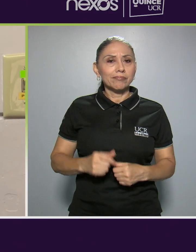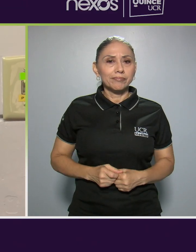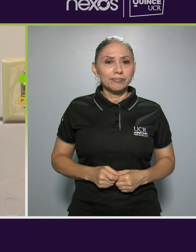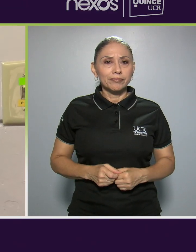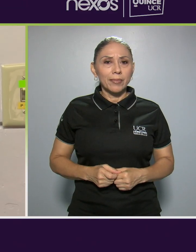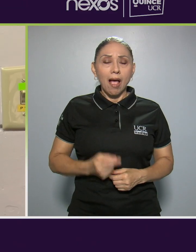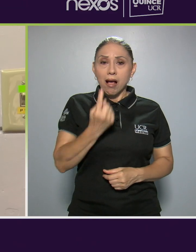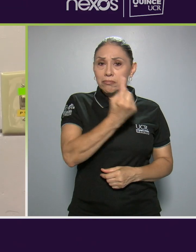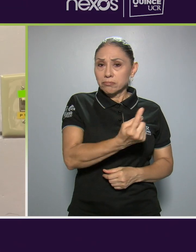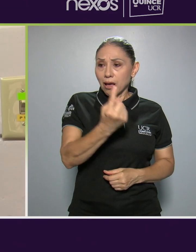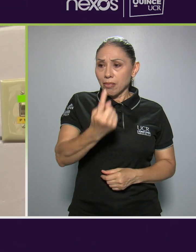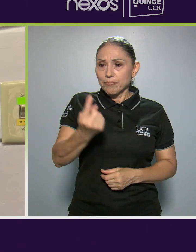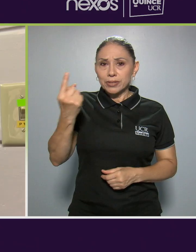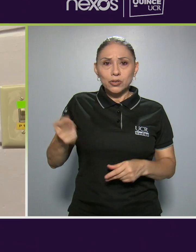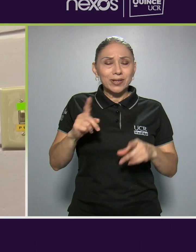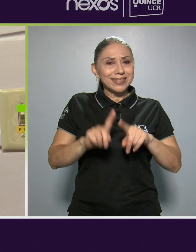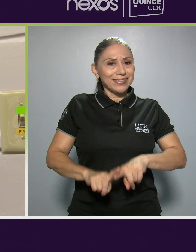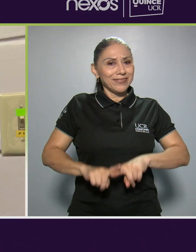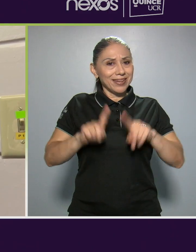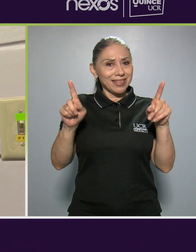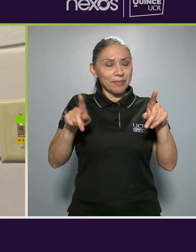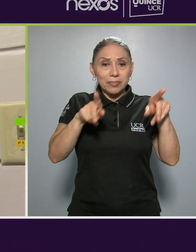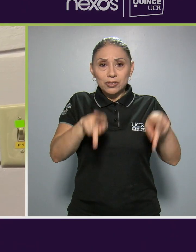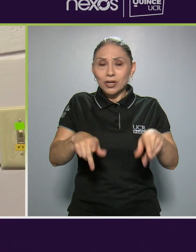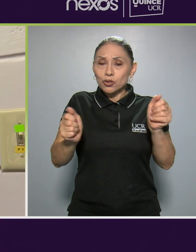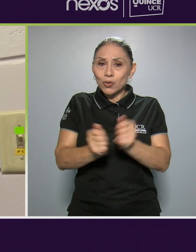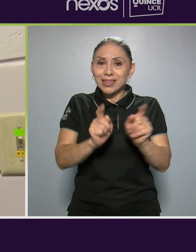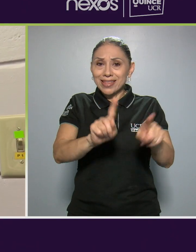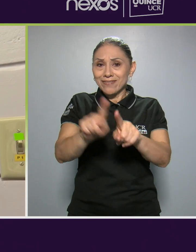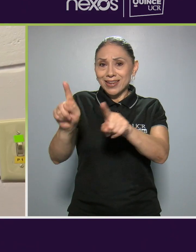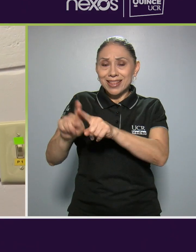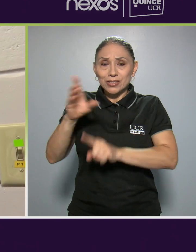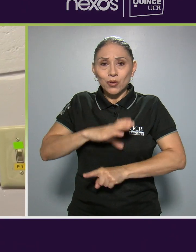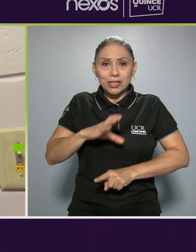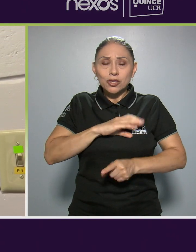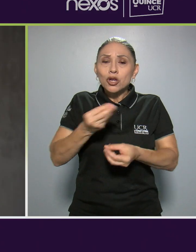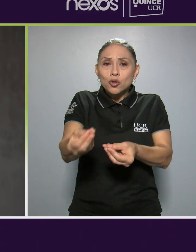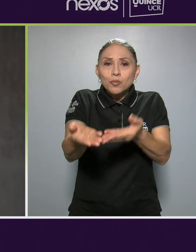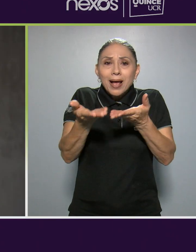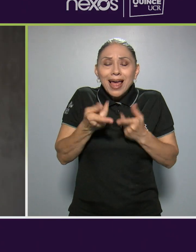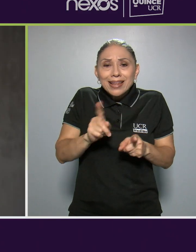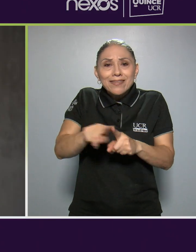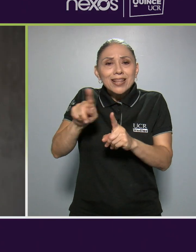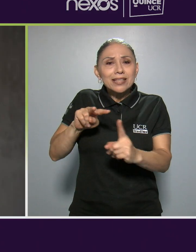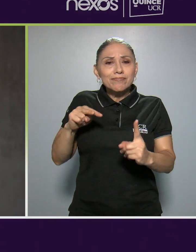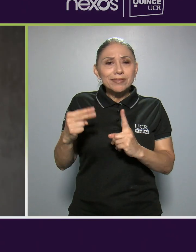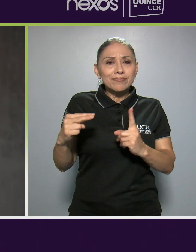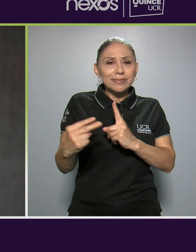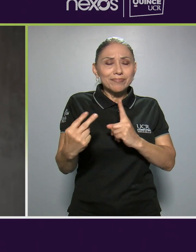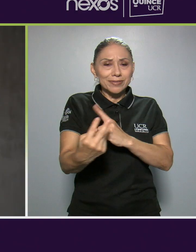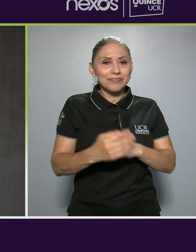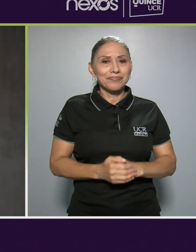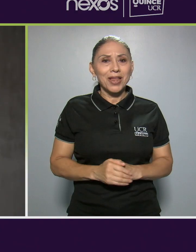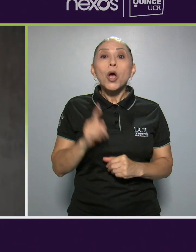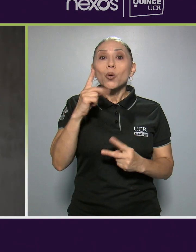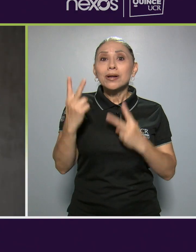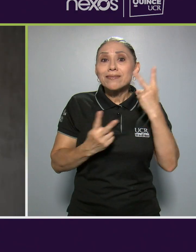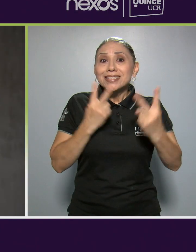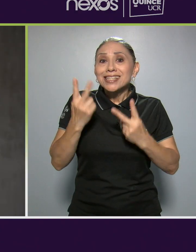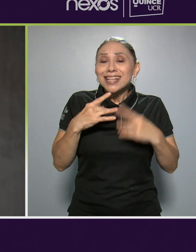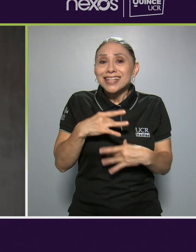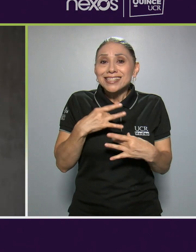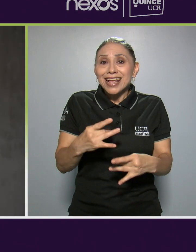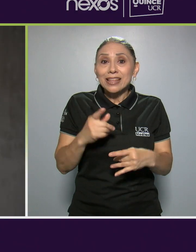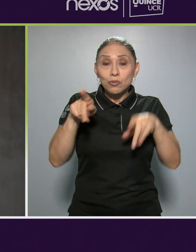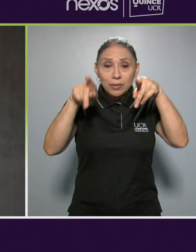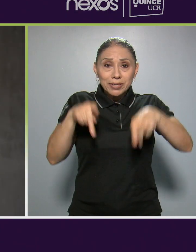Cada persona es diferente, las personas que tienen diferentes condiciones pues nos van a aportar cosas distintas. Tuvimos una visita muy interesante donde una